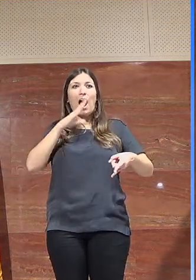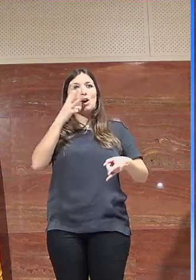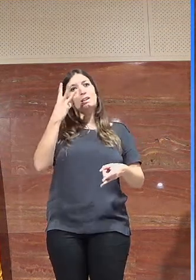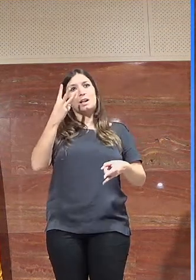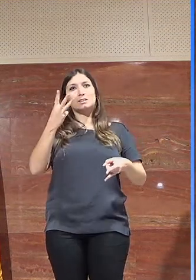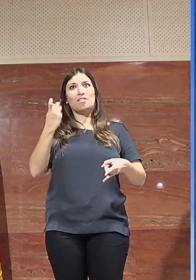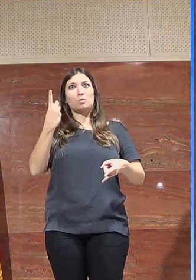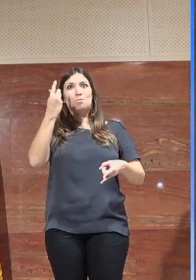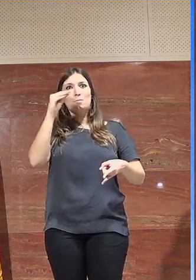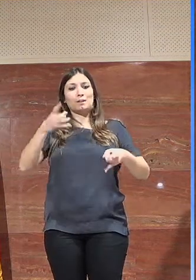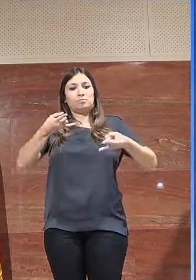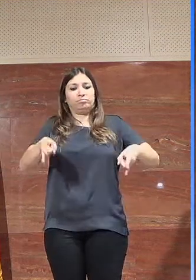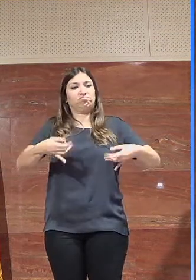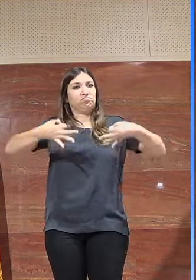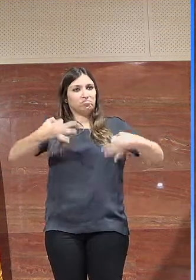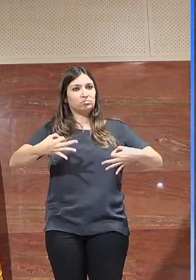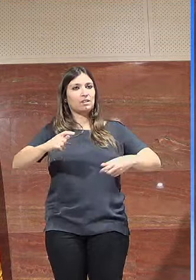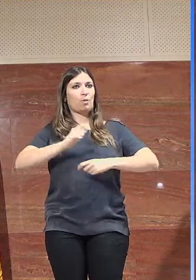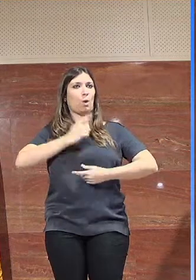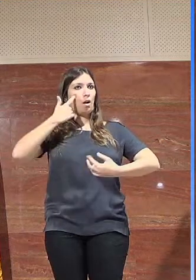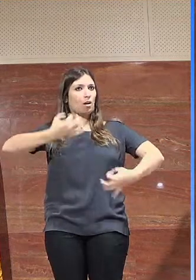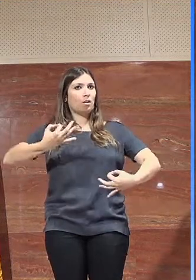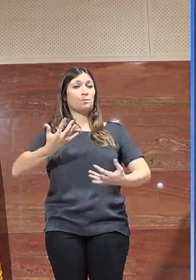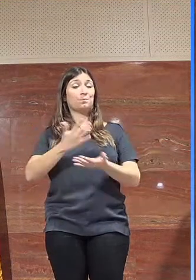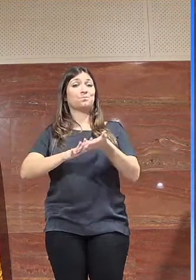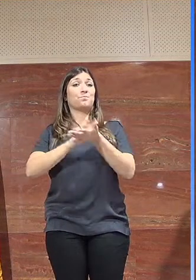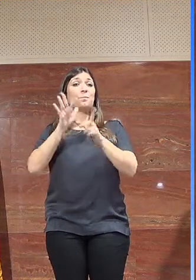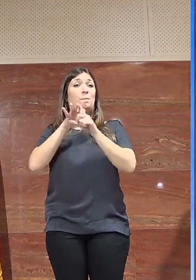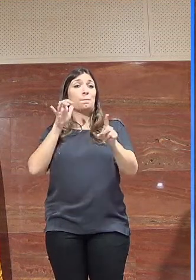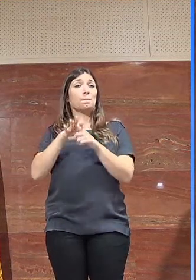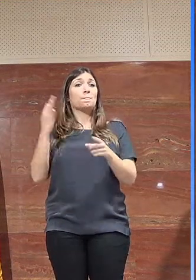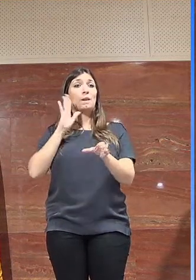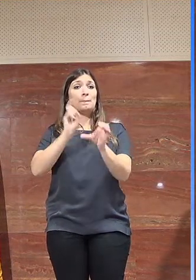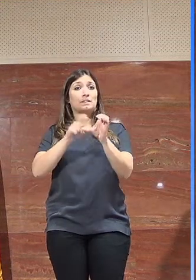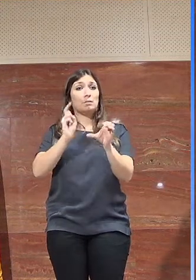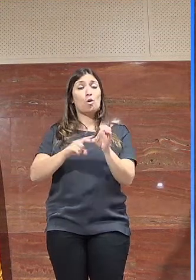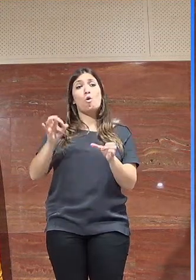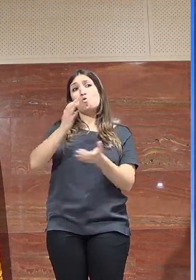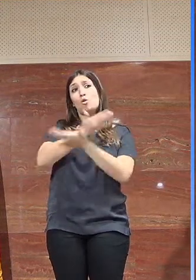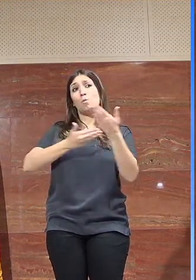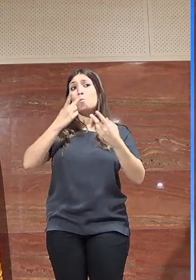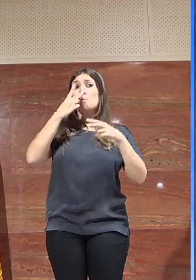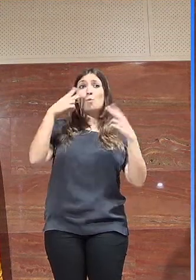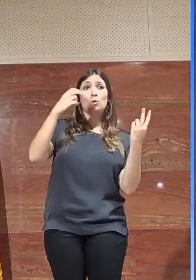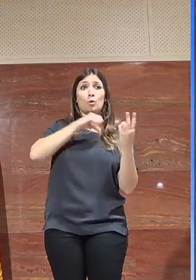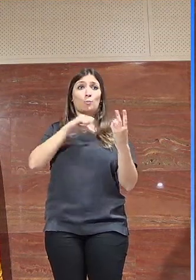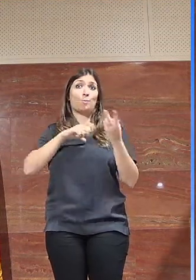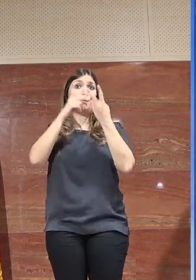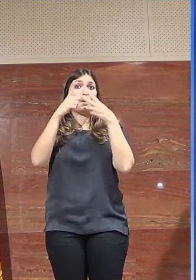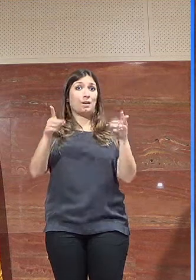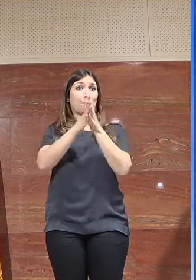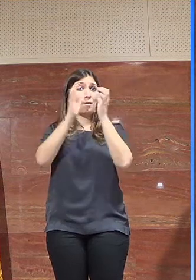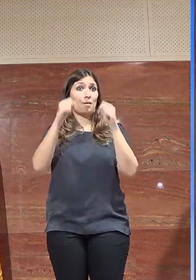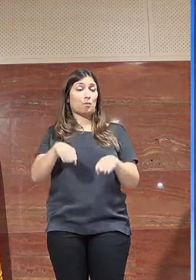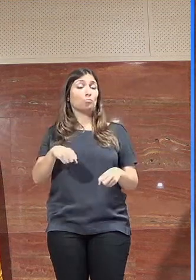se trataría de plantear, cuando se habla en estos foros, de la participación o de la colaboración público-privada, ¿no? La